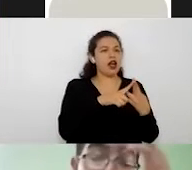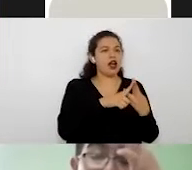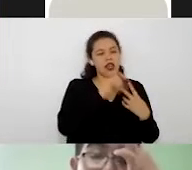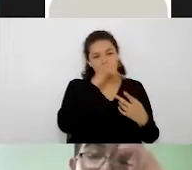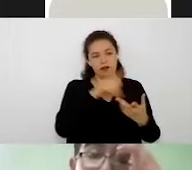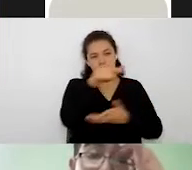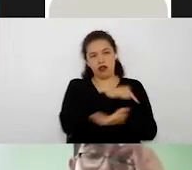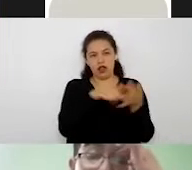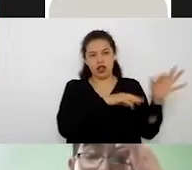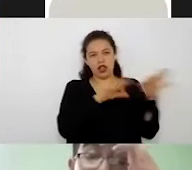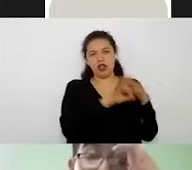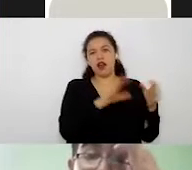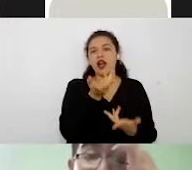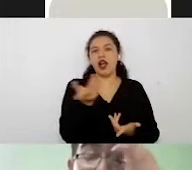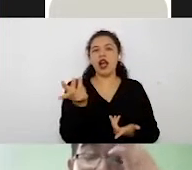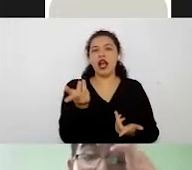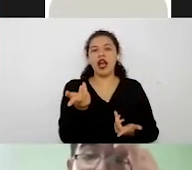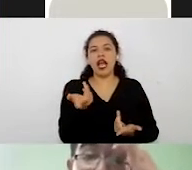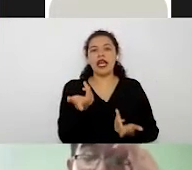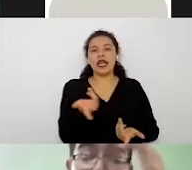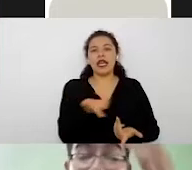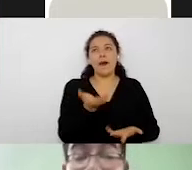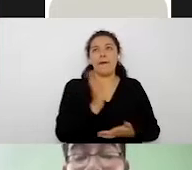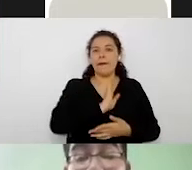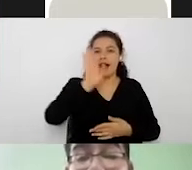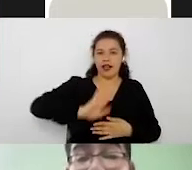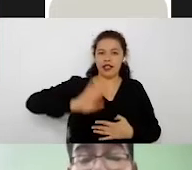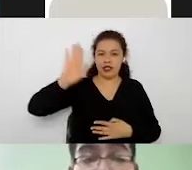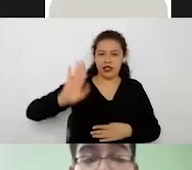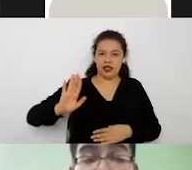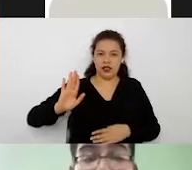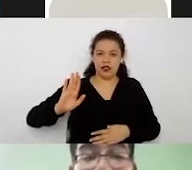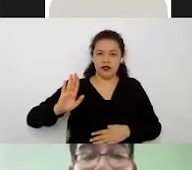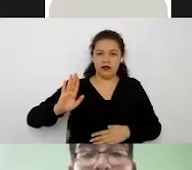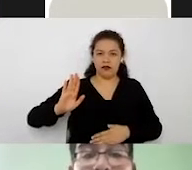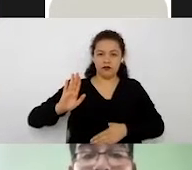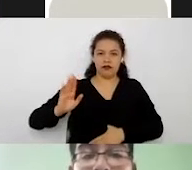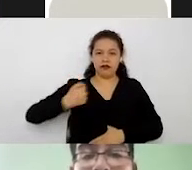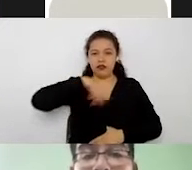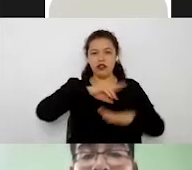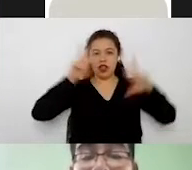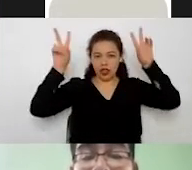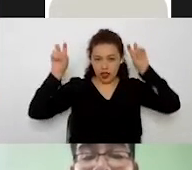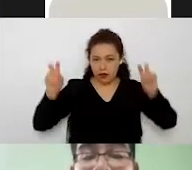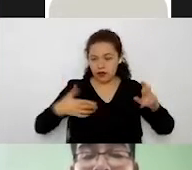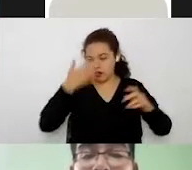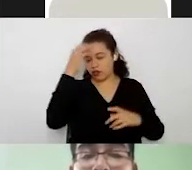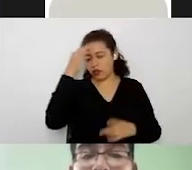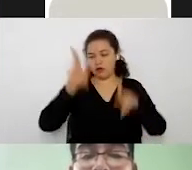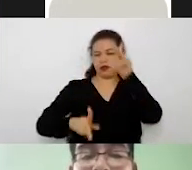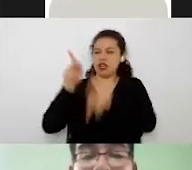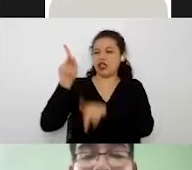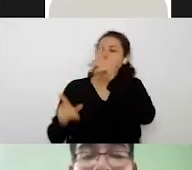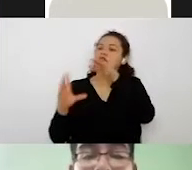de trabajo en donde pareciera que, que a pesar de que conocemos el tema y estamos dando pláticas acerca del tema,